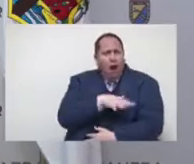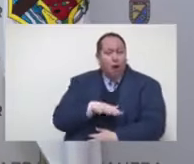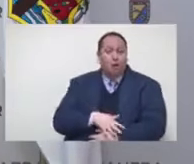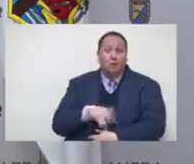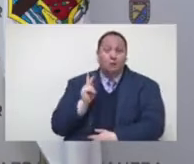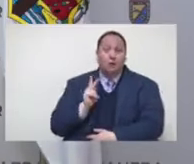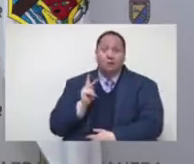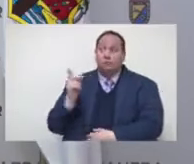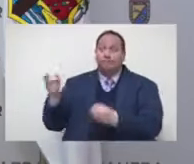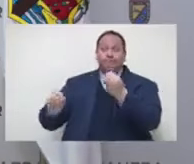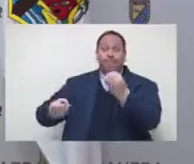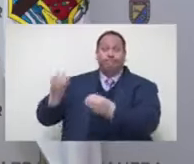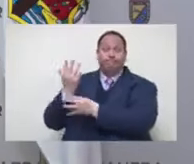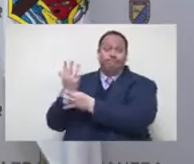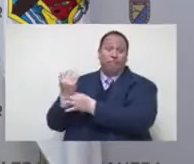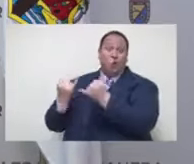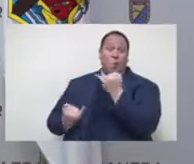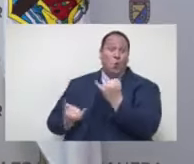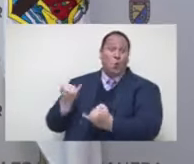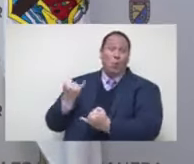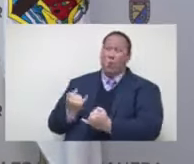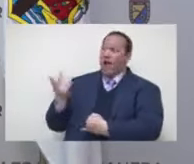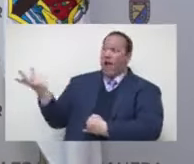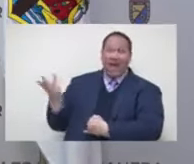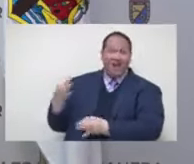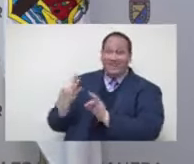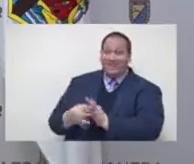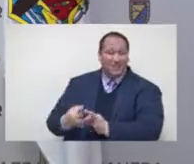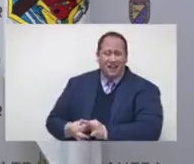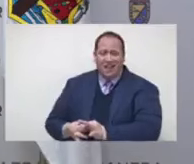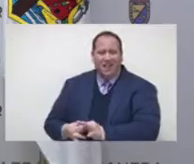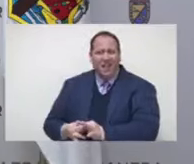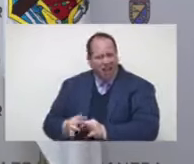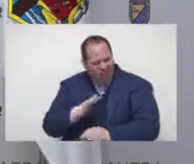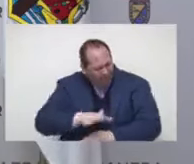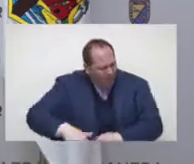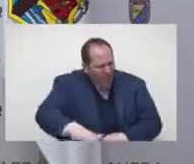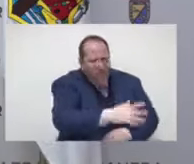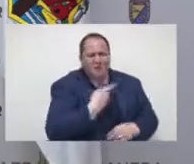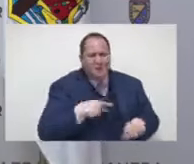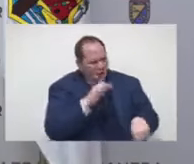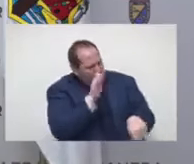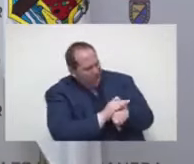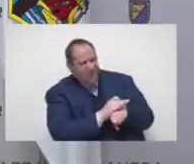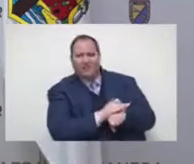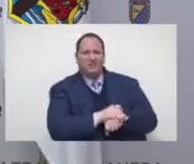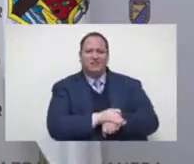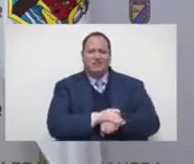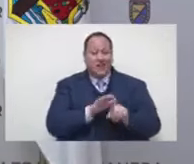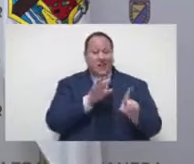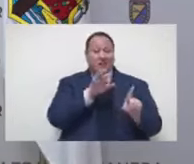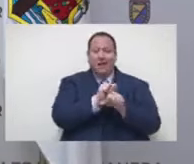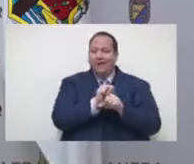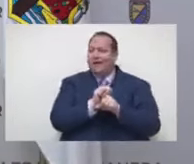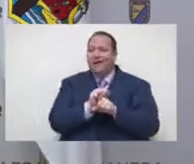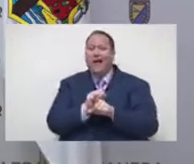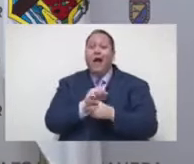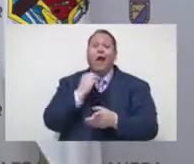pues el Poder Judicial no está haciendo el trabajo como debería de hacer en favor de los ciudadanos. Encuentran ahí